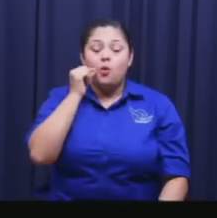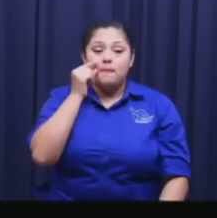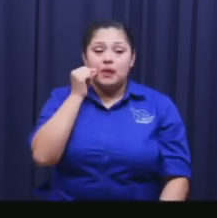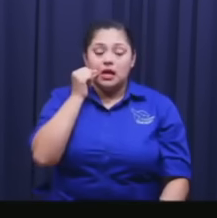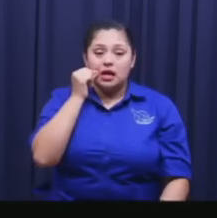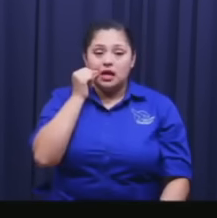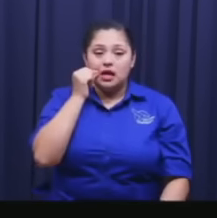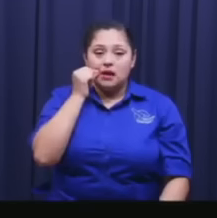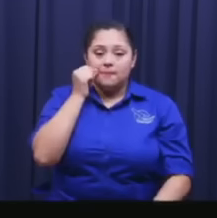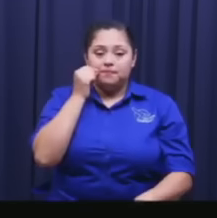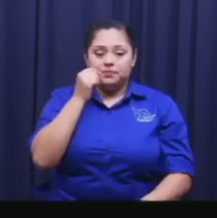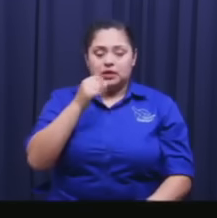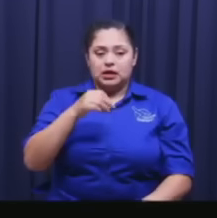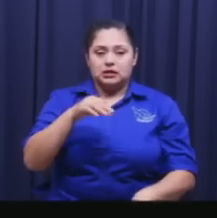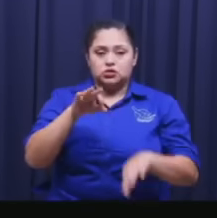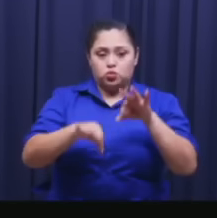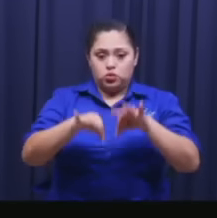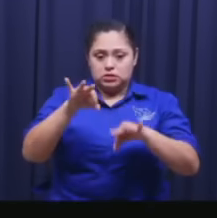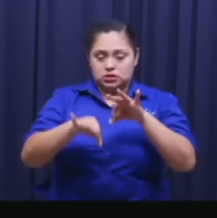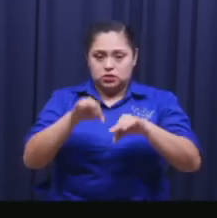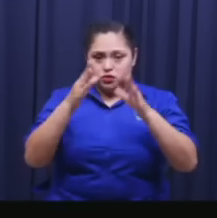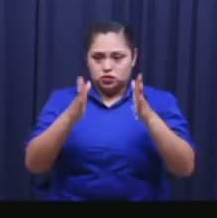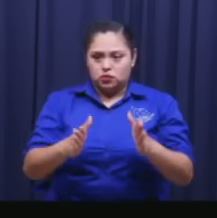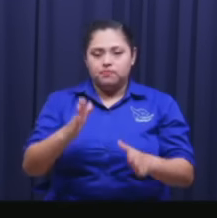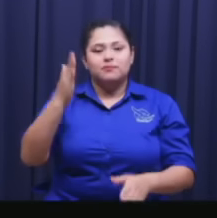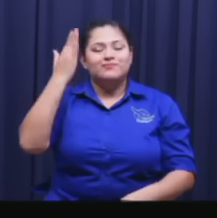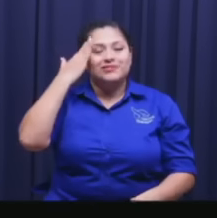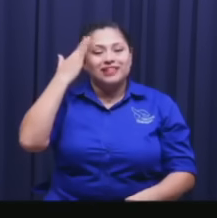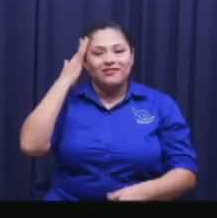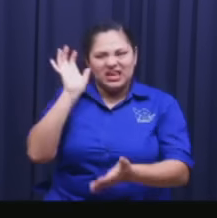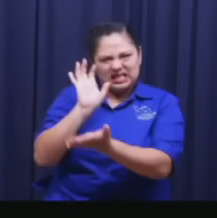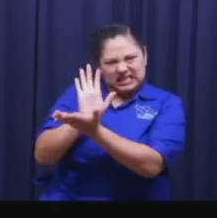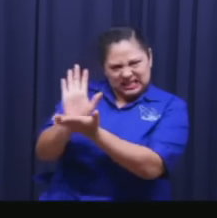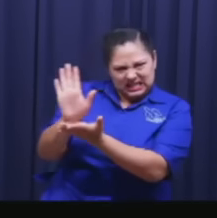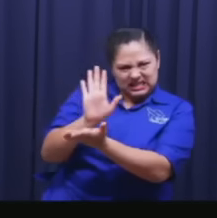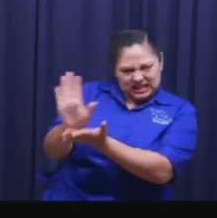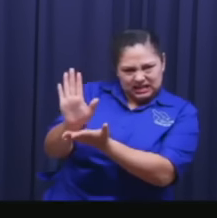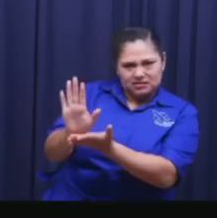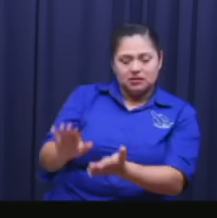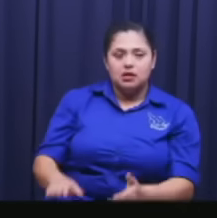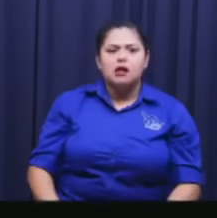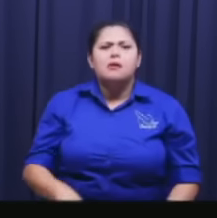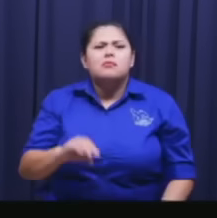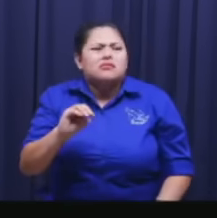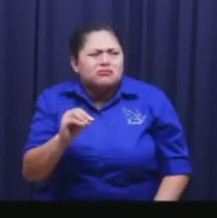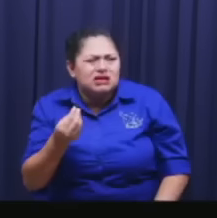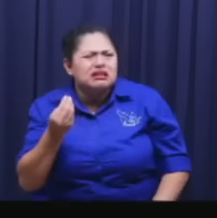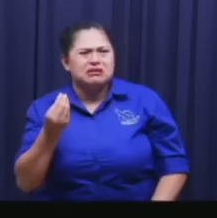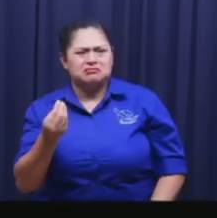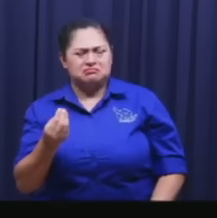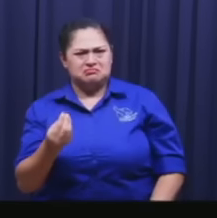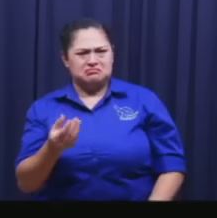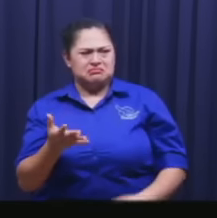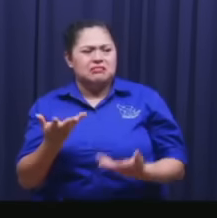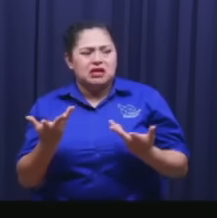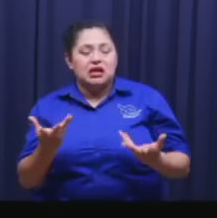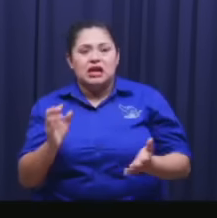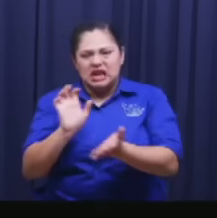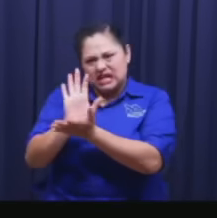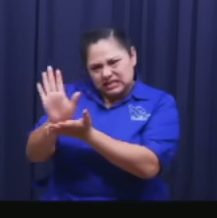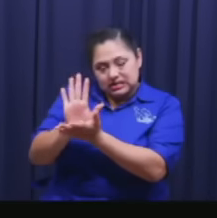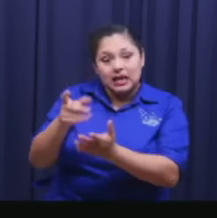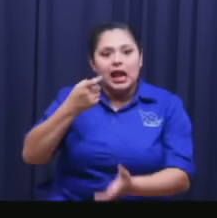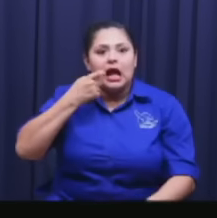resistir. Aleluya. Pero ¿resistir qué? Volvemos otra vez a la carga. Resistir tentación,